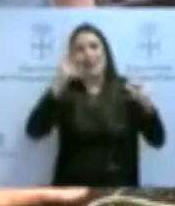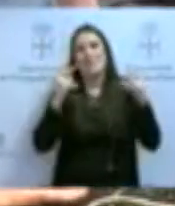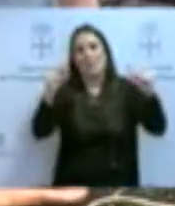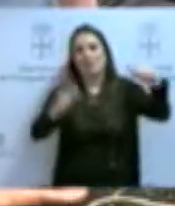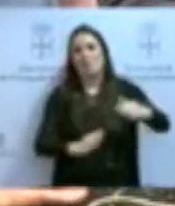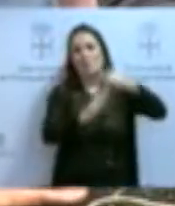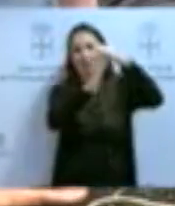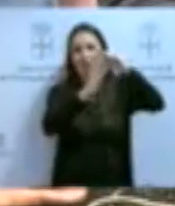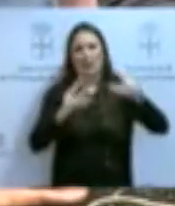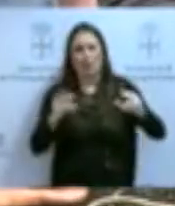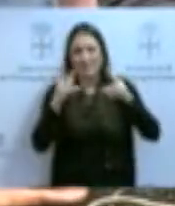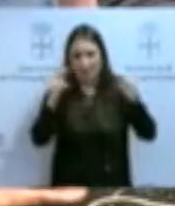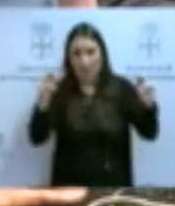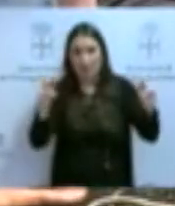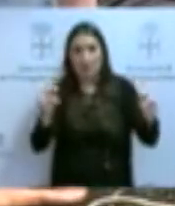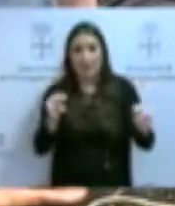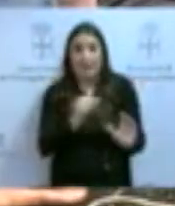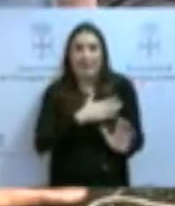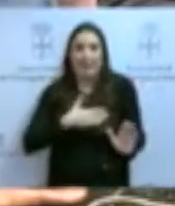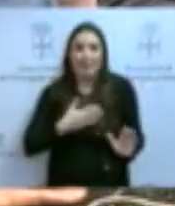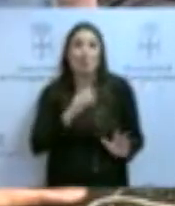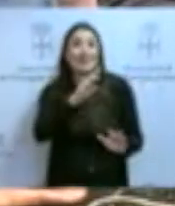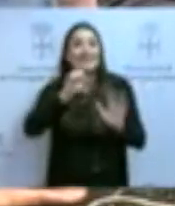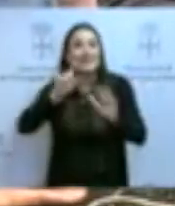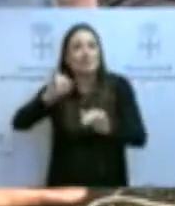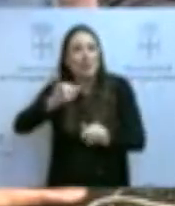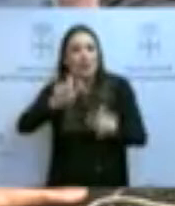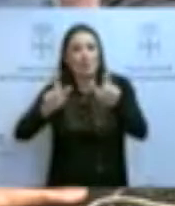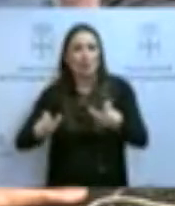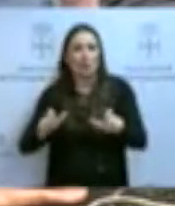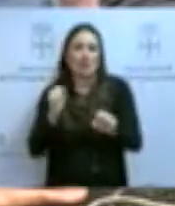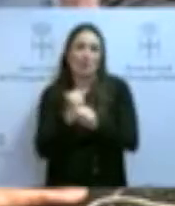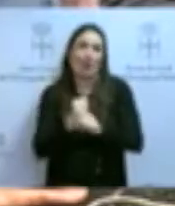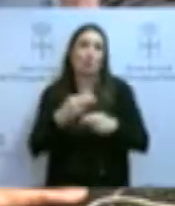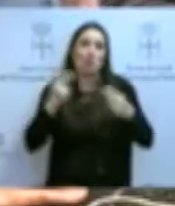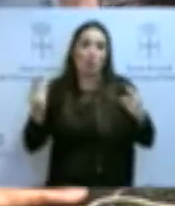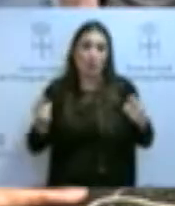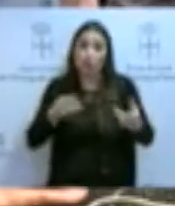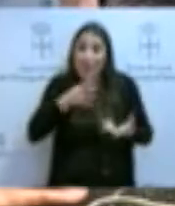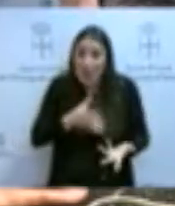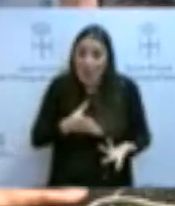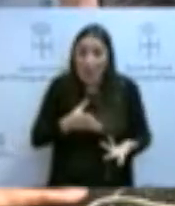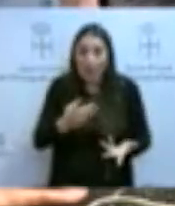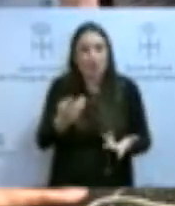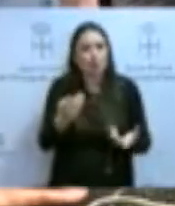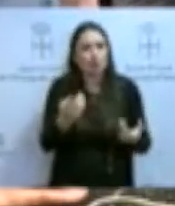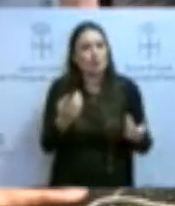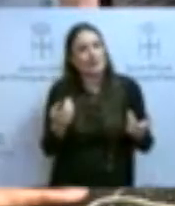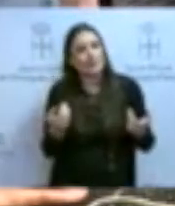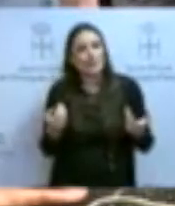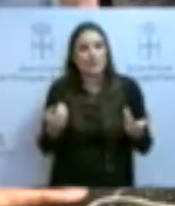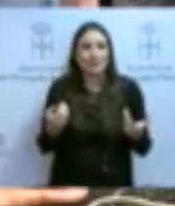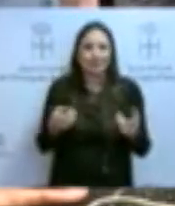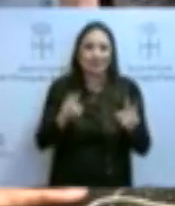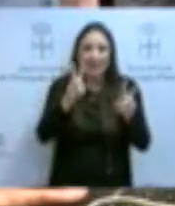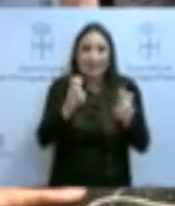cierre. Porque, miren, hablamos de 36.000 empleadas y empleados públicos que en este momento tienen unas carencias en